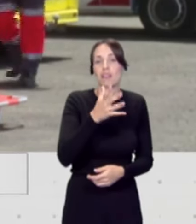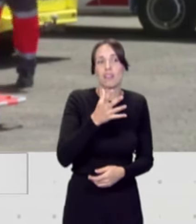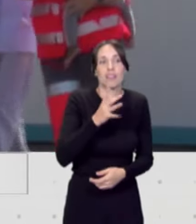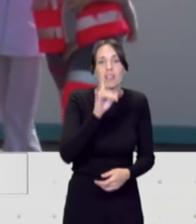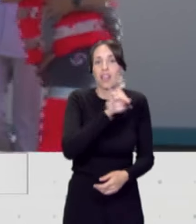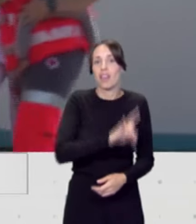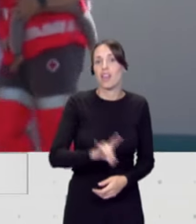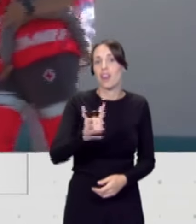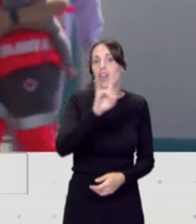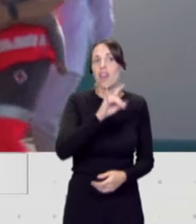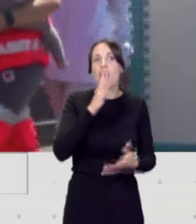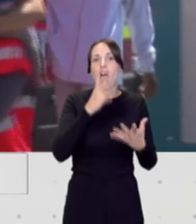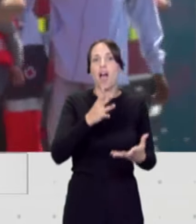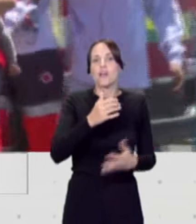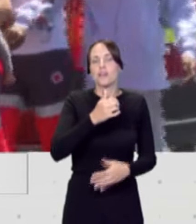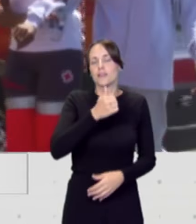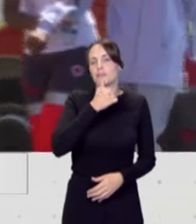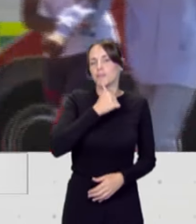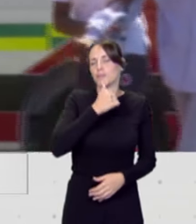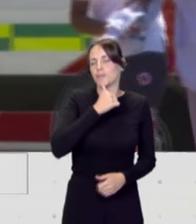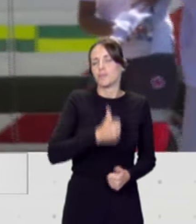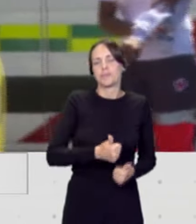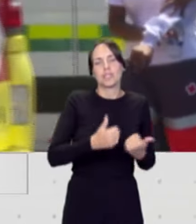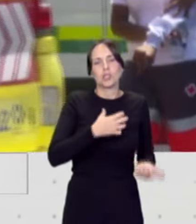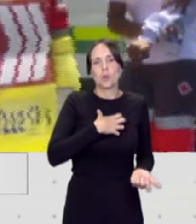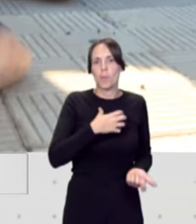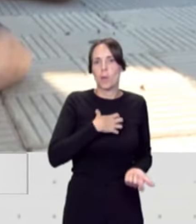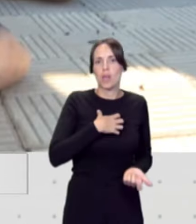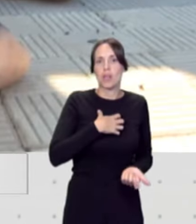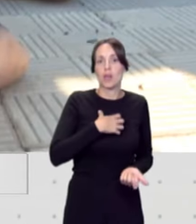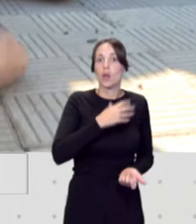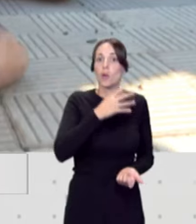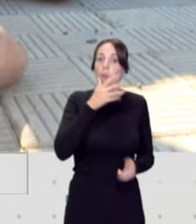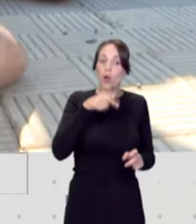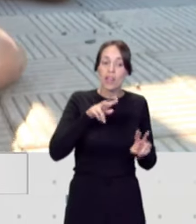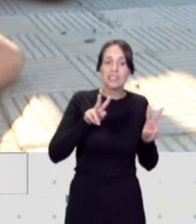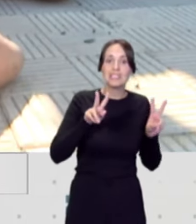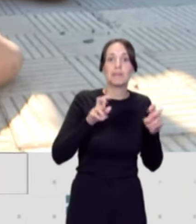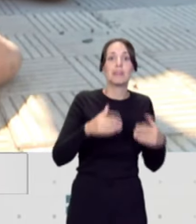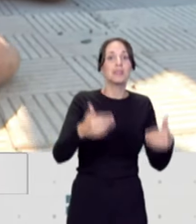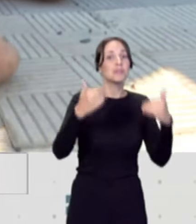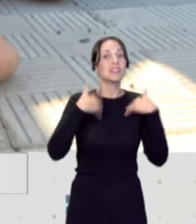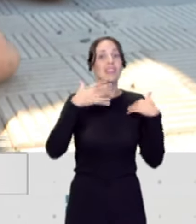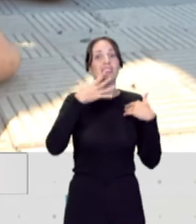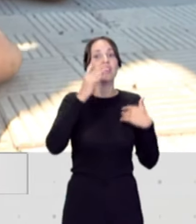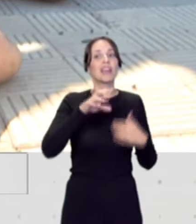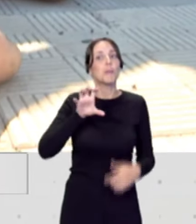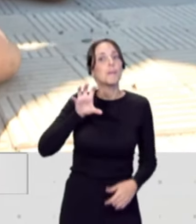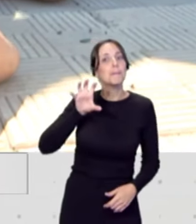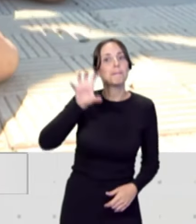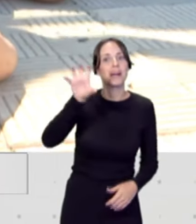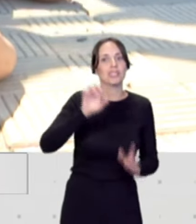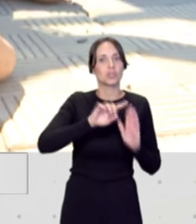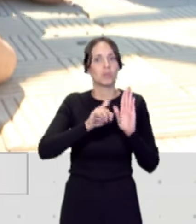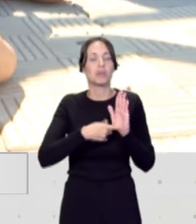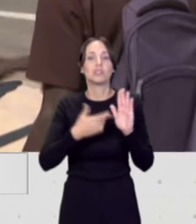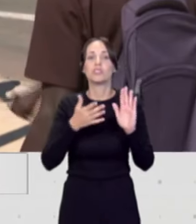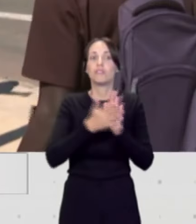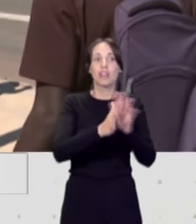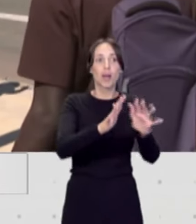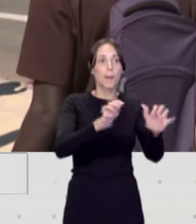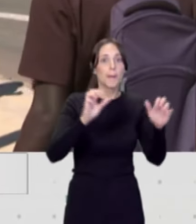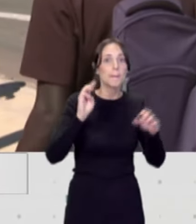que en este momento está soportando. Es decir, un asunto que es de Estado, un asunto que debe implicar a todas las fuerzas parlamentarias